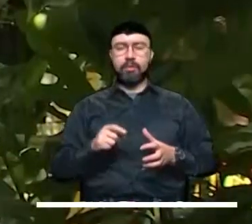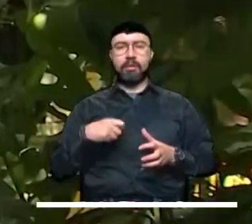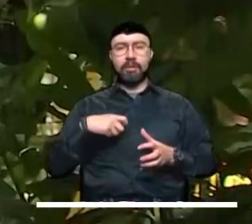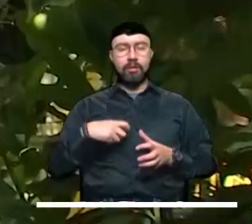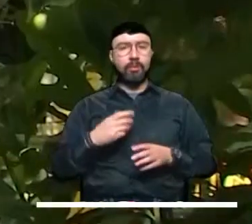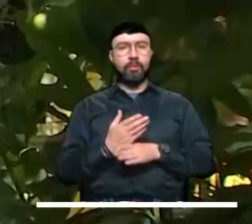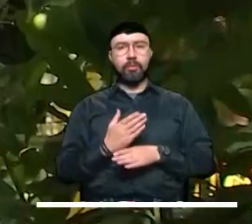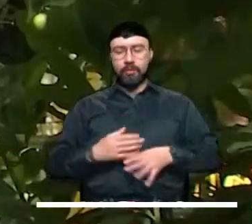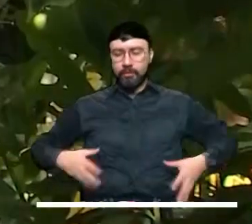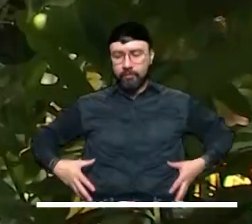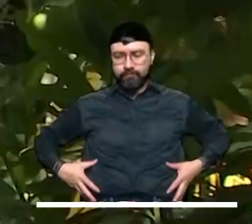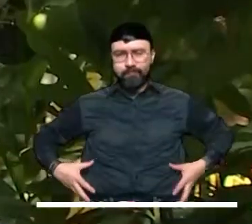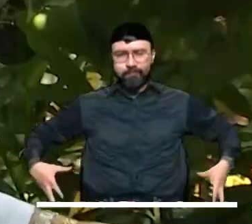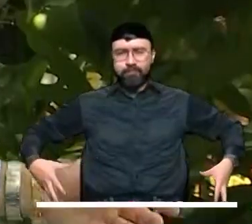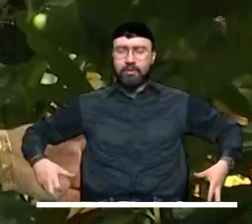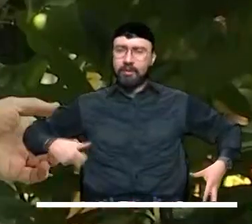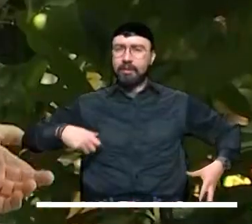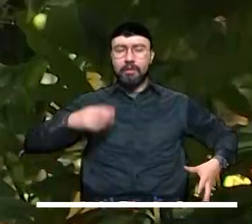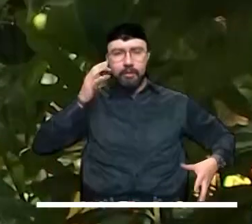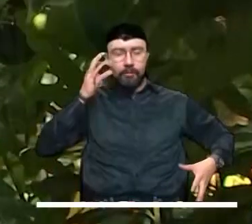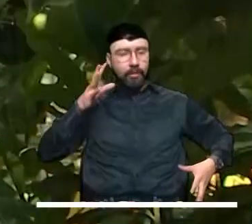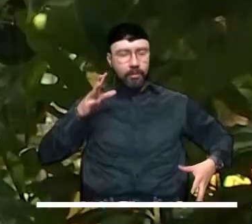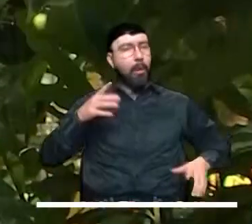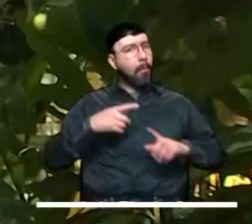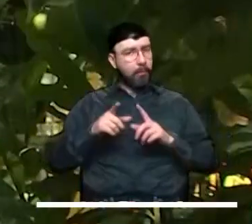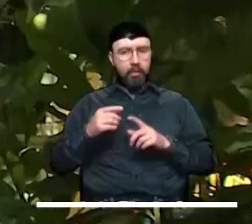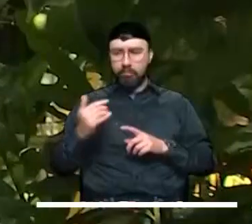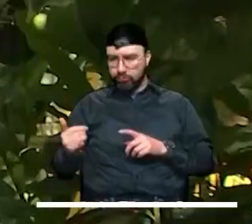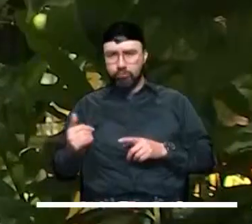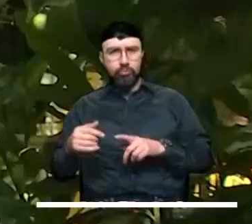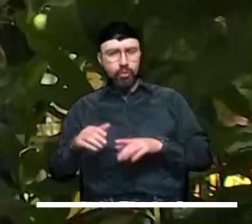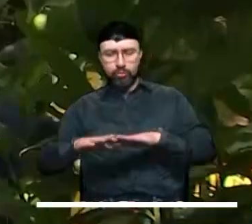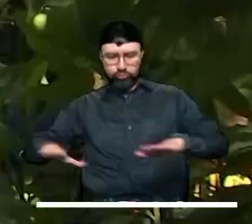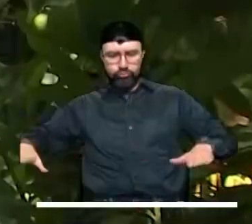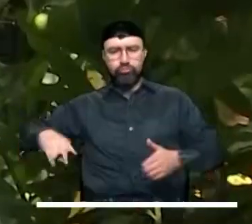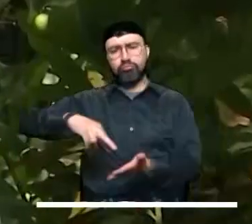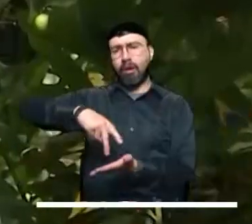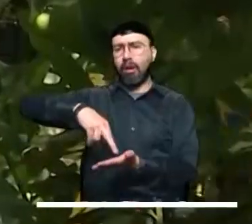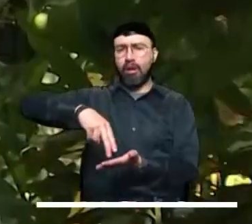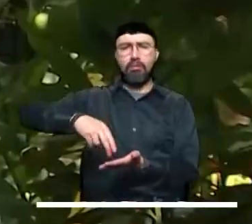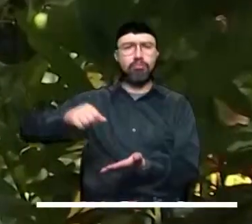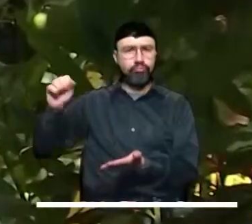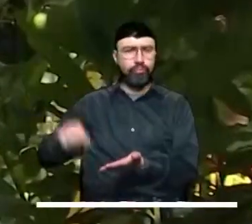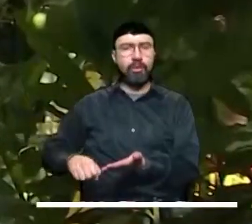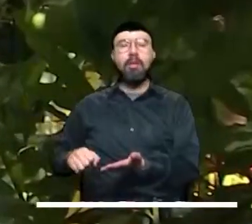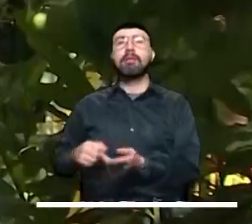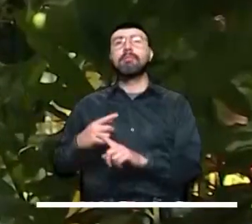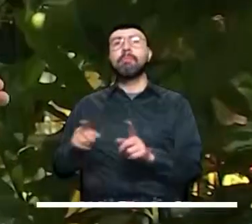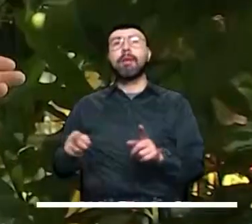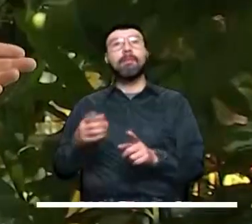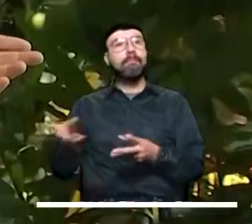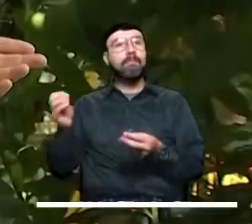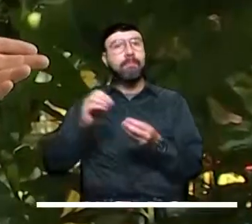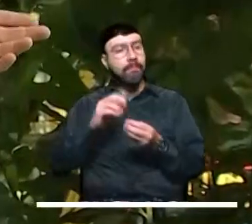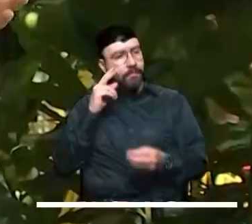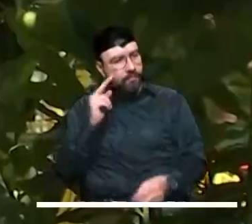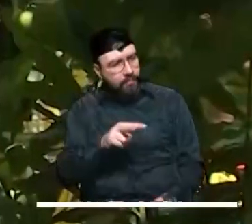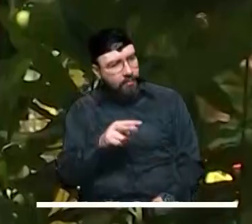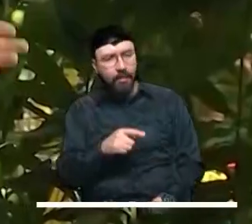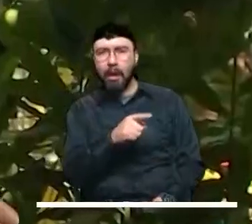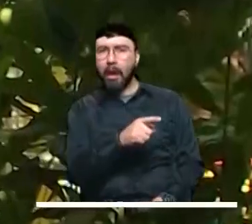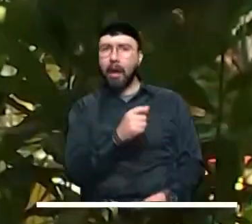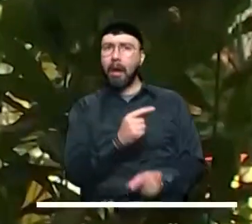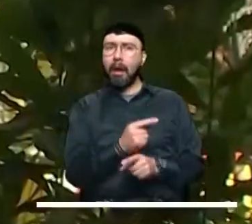cadera. Hay muchas actividades que se pueden realizar en el piso. Esta serie de actividades que ustedes ven que se están llevando a